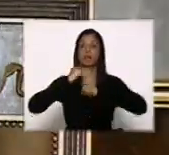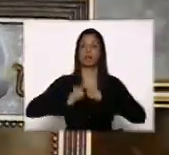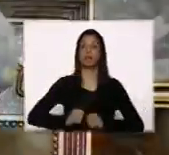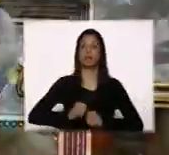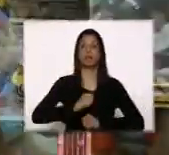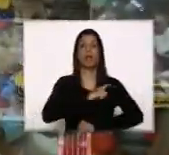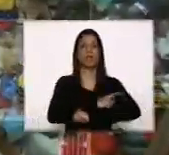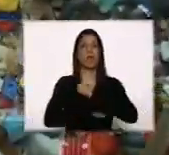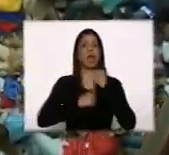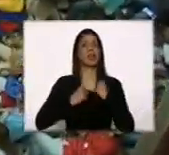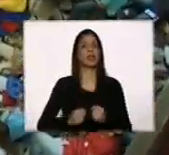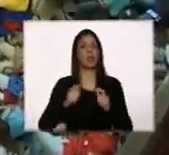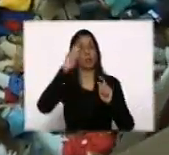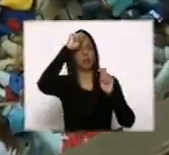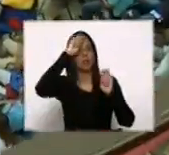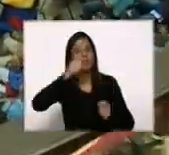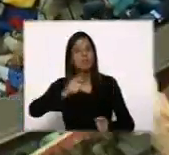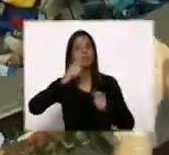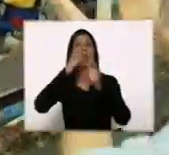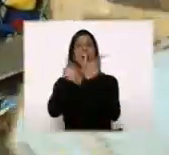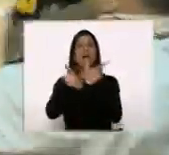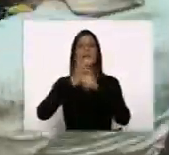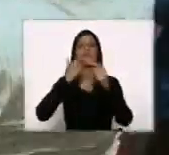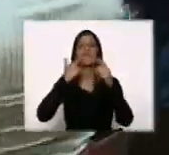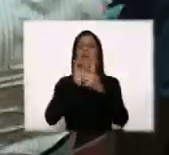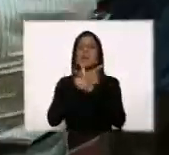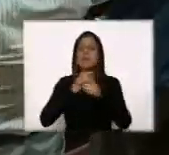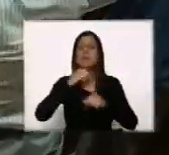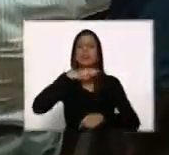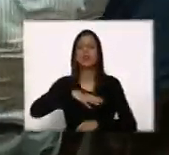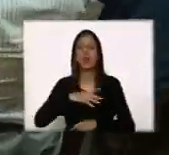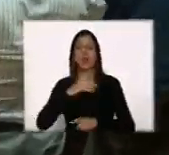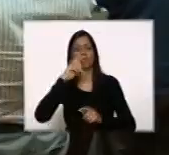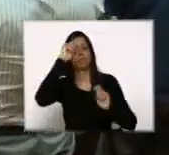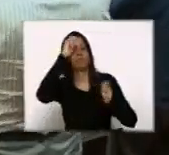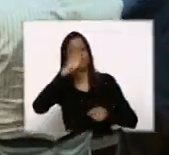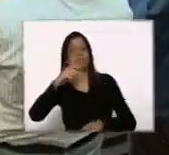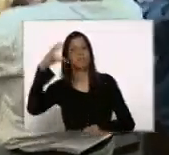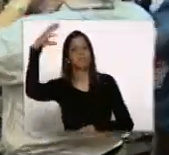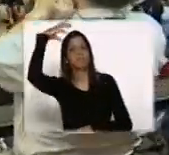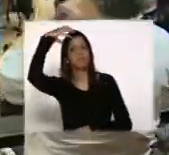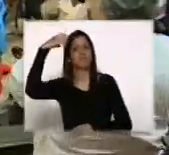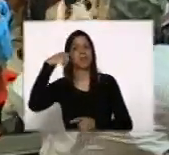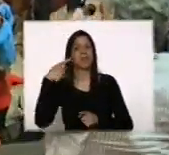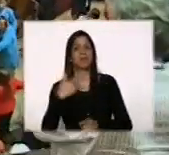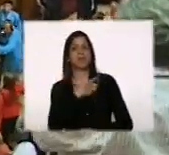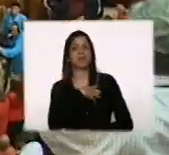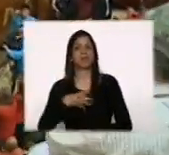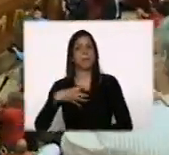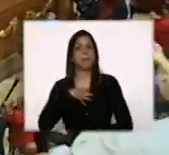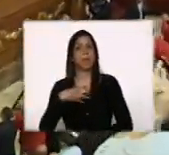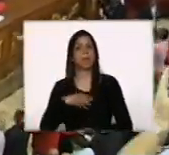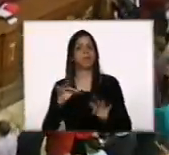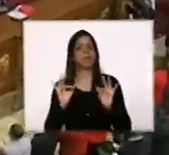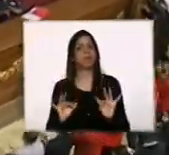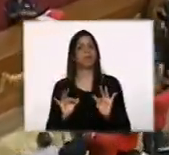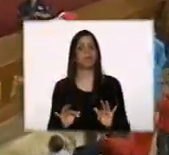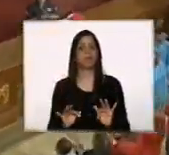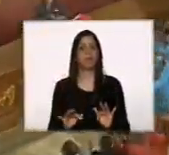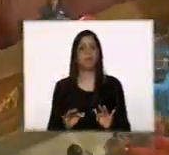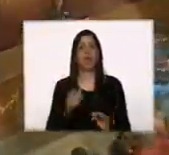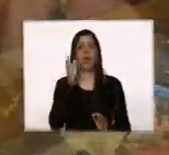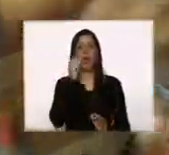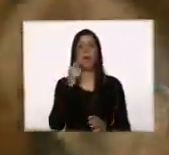valiente, es una heroína de nuestra patria, que ha sido condecorada por los poderes imperiales, al ministro